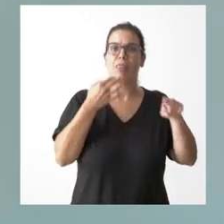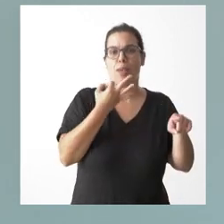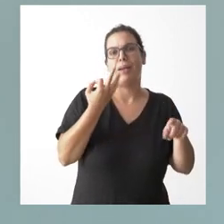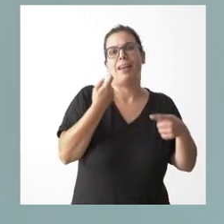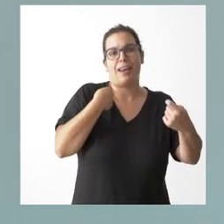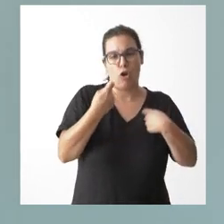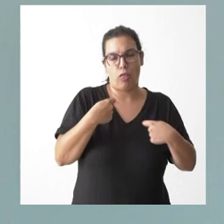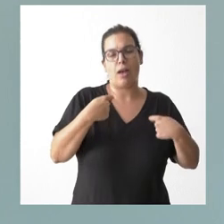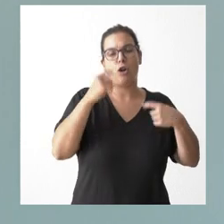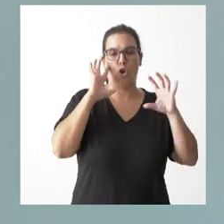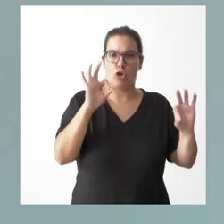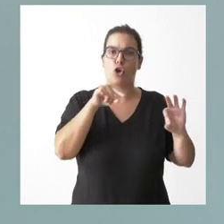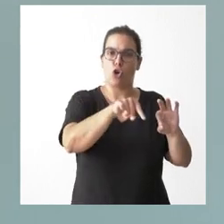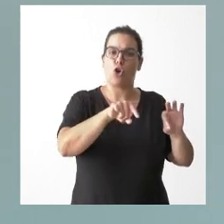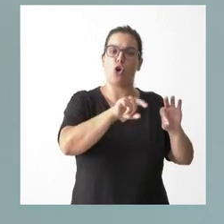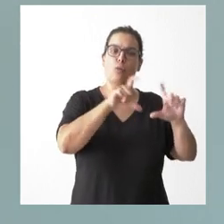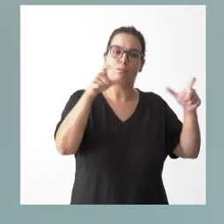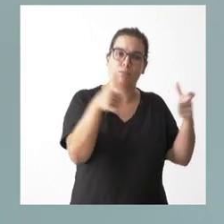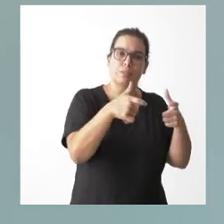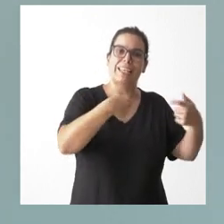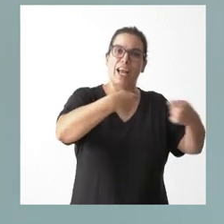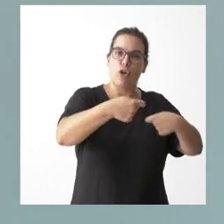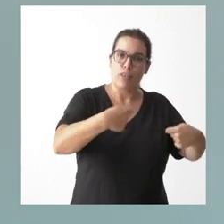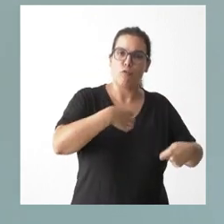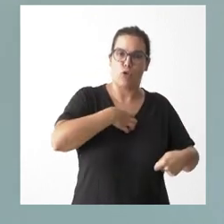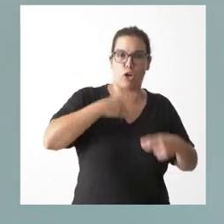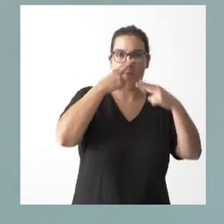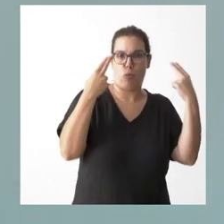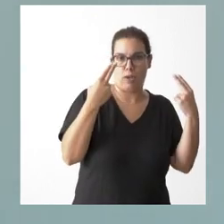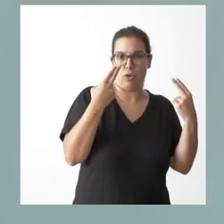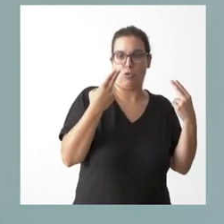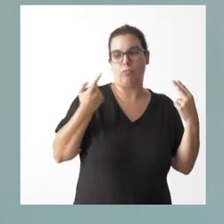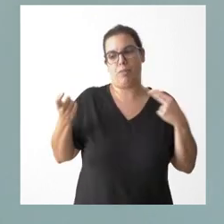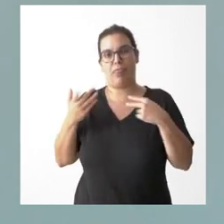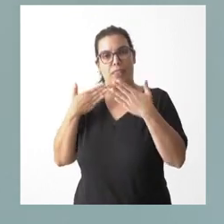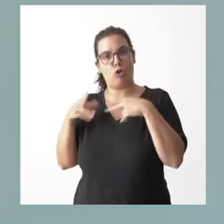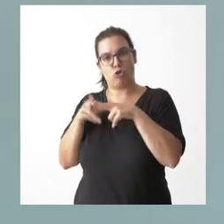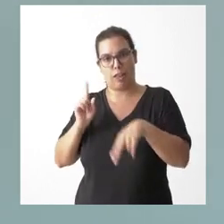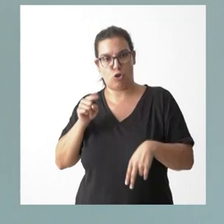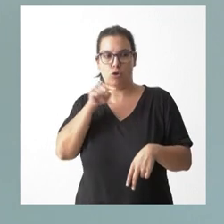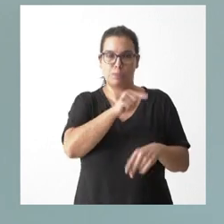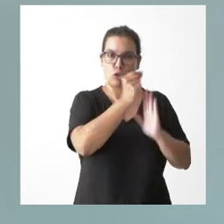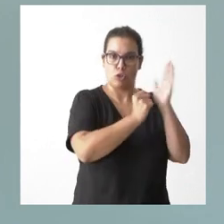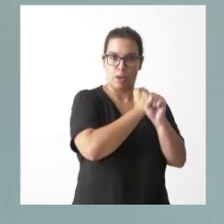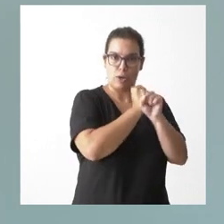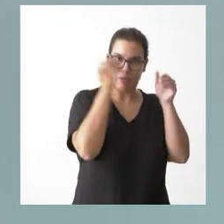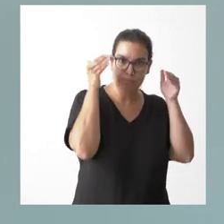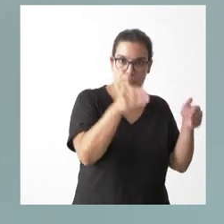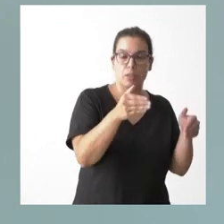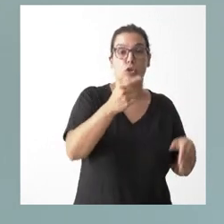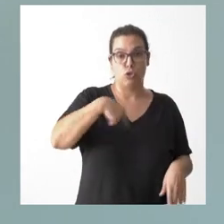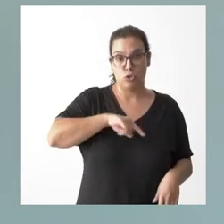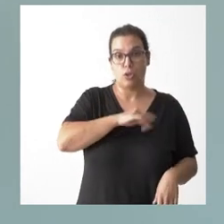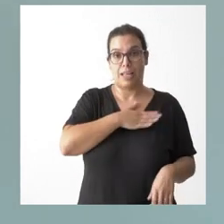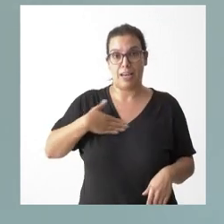en esa mesa general de negociación con los empleados públicos. Y, por tanto, nosotros estamos por la idea de discernir